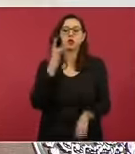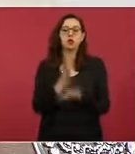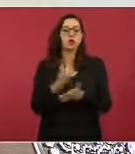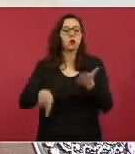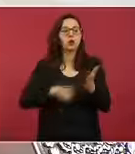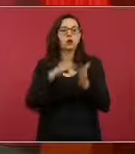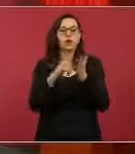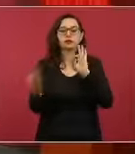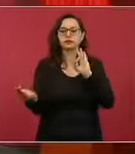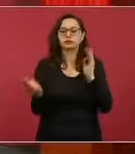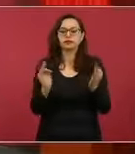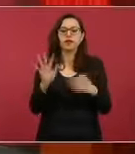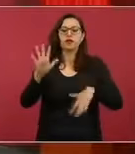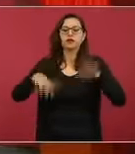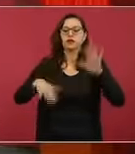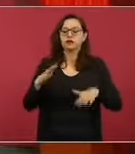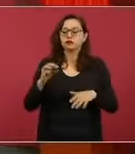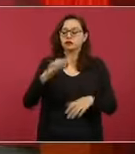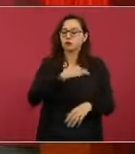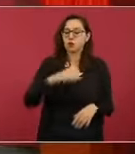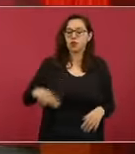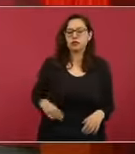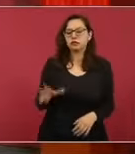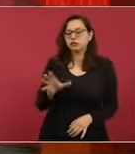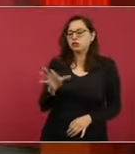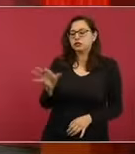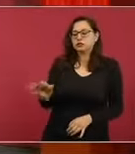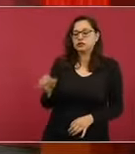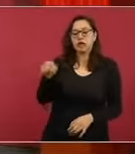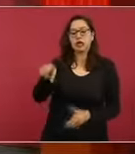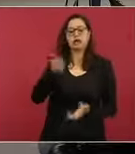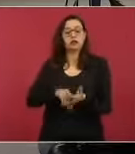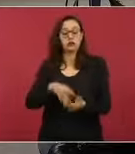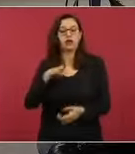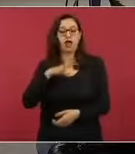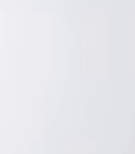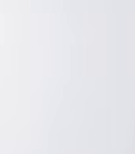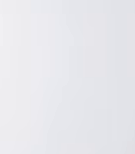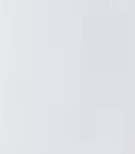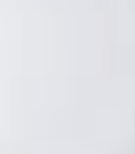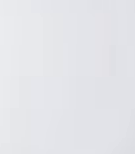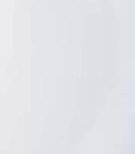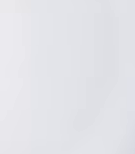y por eso en municipios muy pequeños Telecom tiene las mejores ubicaciones. Muchas gracias.